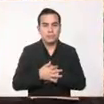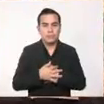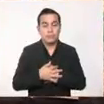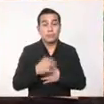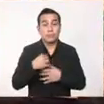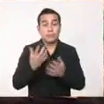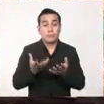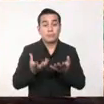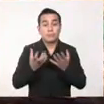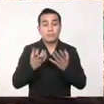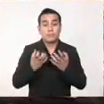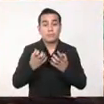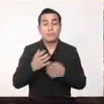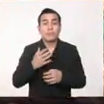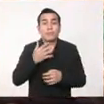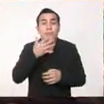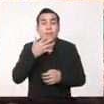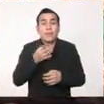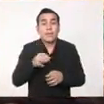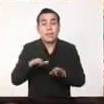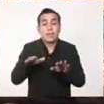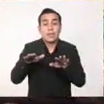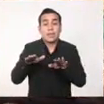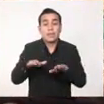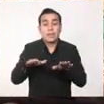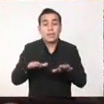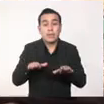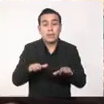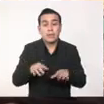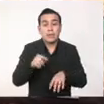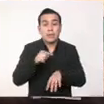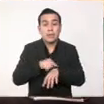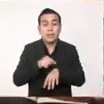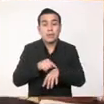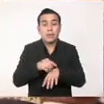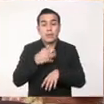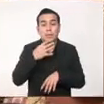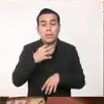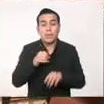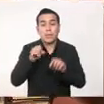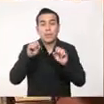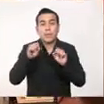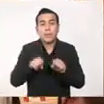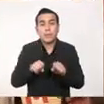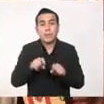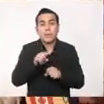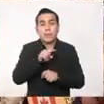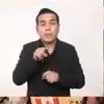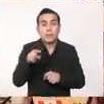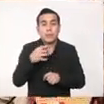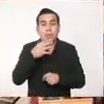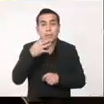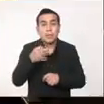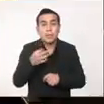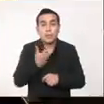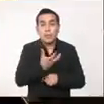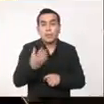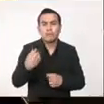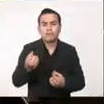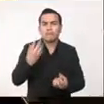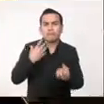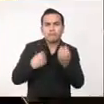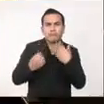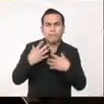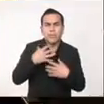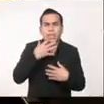Yo quisiera tomar la palabra solo para agradecerle su tiempo y podríamos decir su exégesis que nos ha dado.